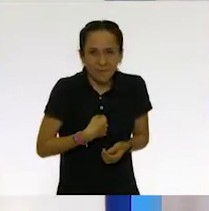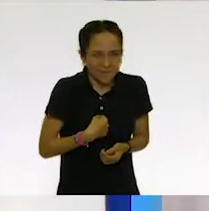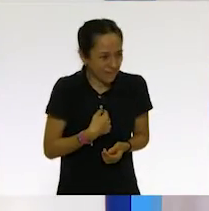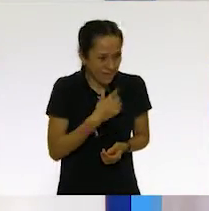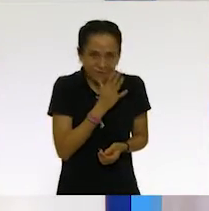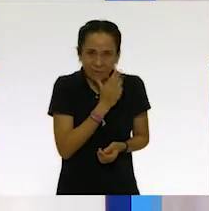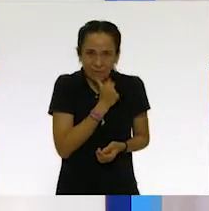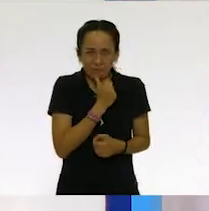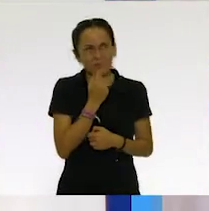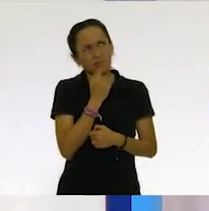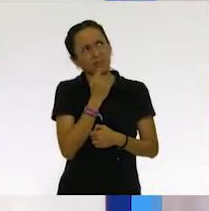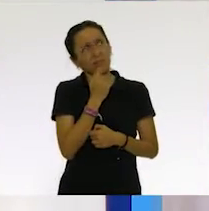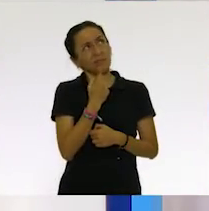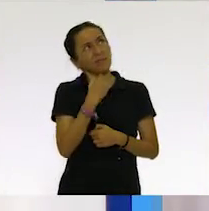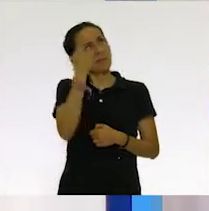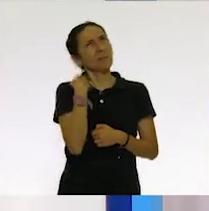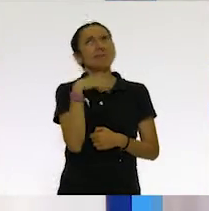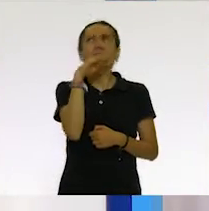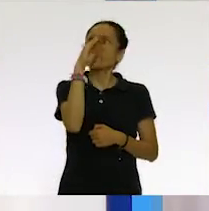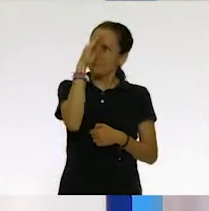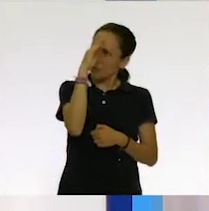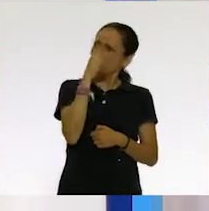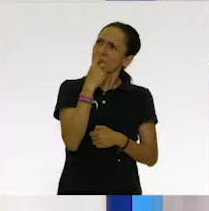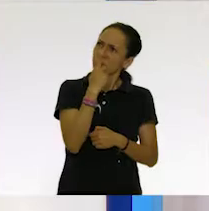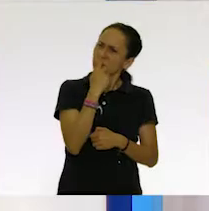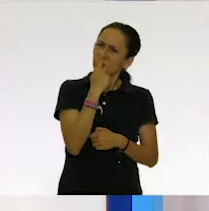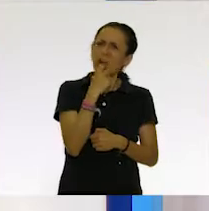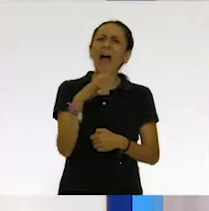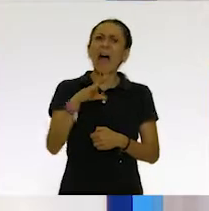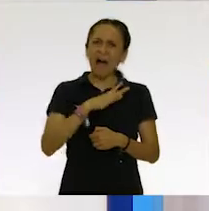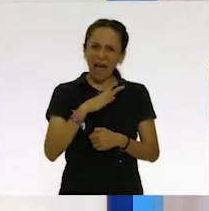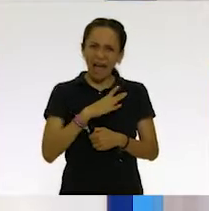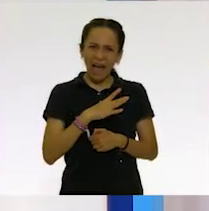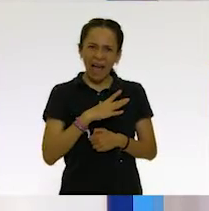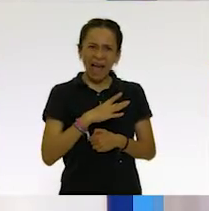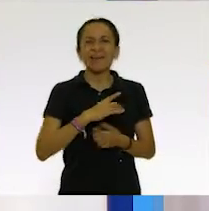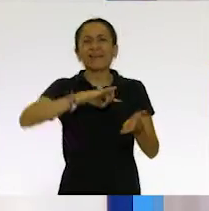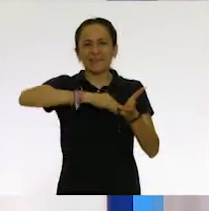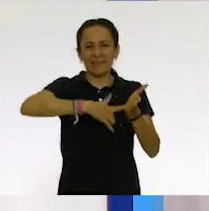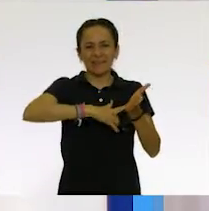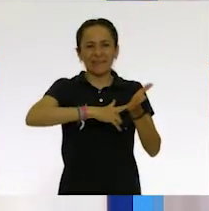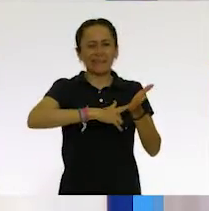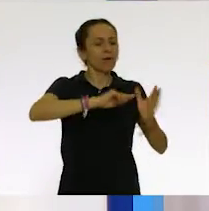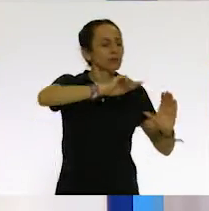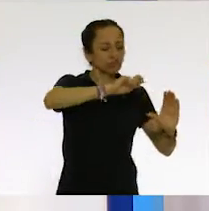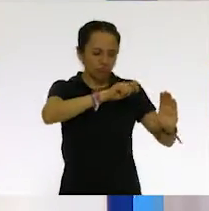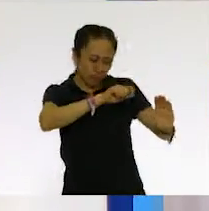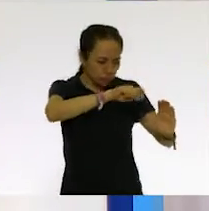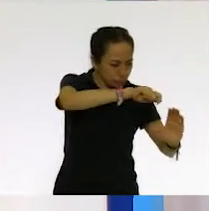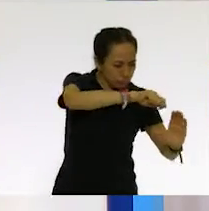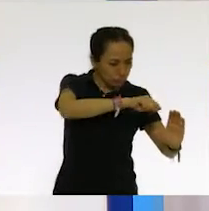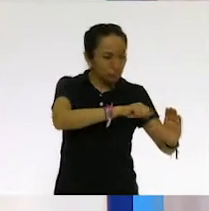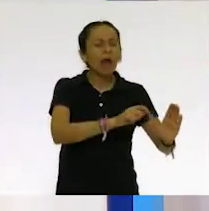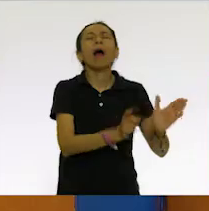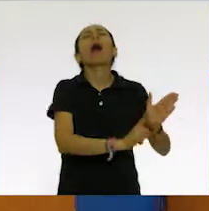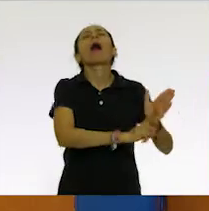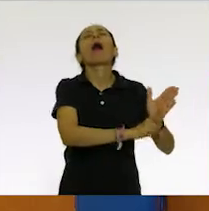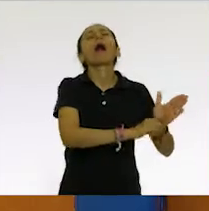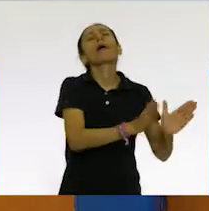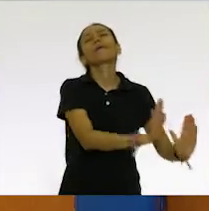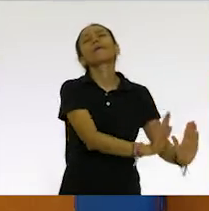algún despertador que nos pueda levantar? Ah, pongo mi alarma para dentro de 7 u 8 meses. ¿Qué crees que